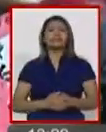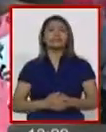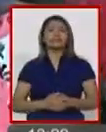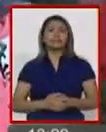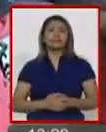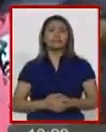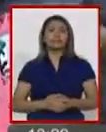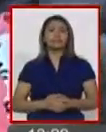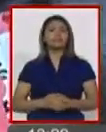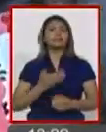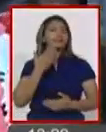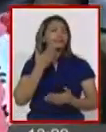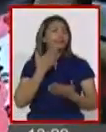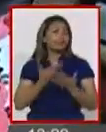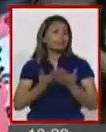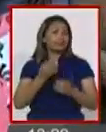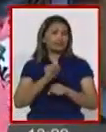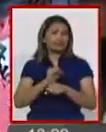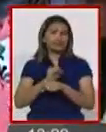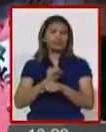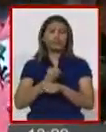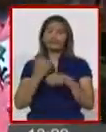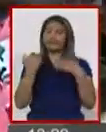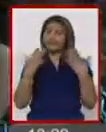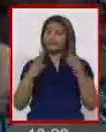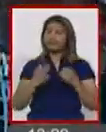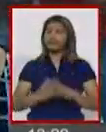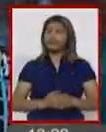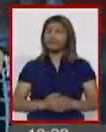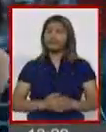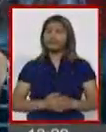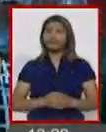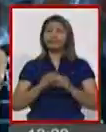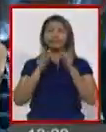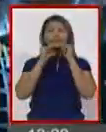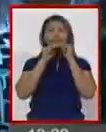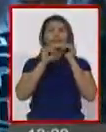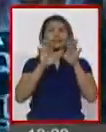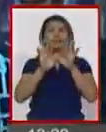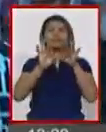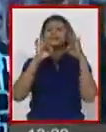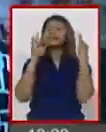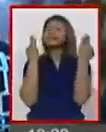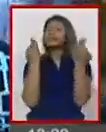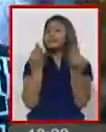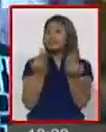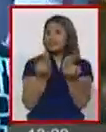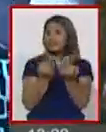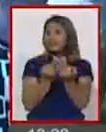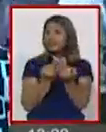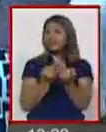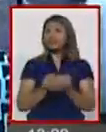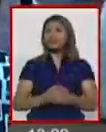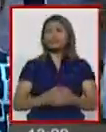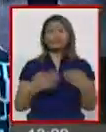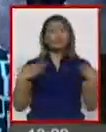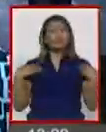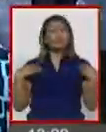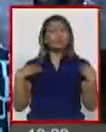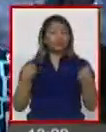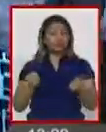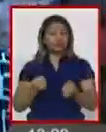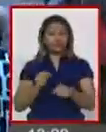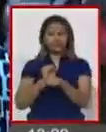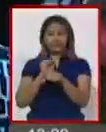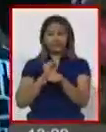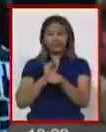tenga con buen trabajo, y eso ha pasado. Bendición para mi familia y salud, más que